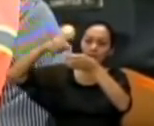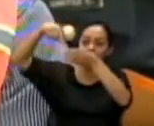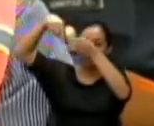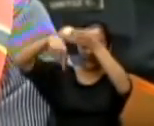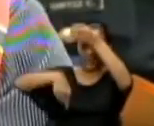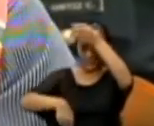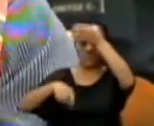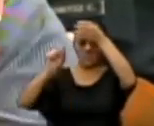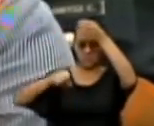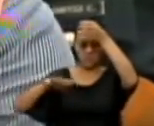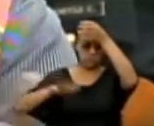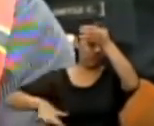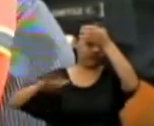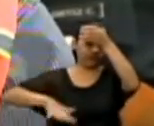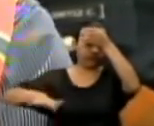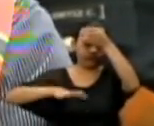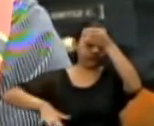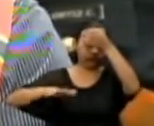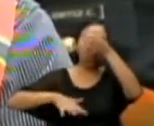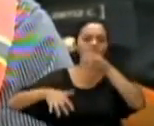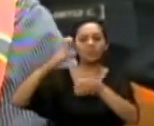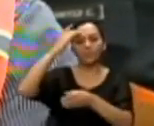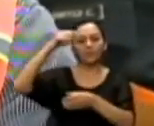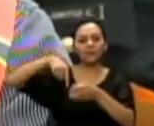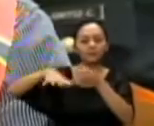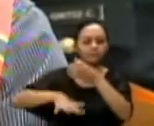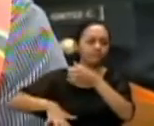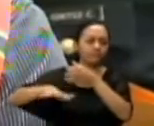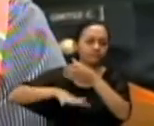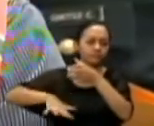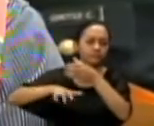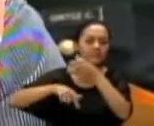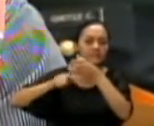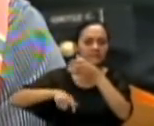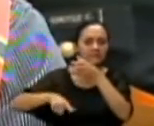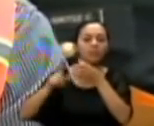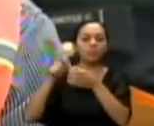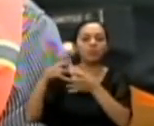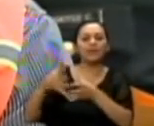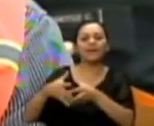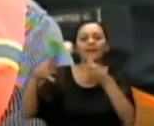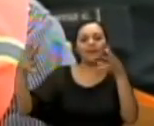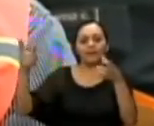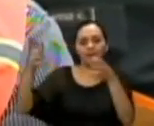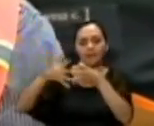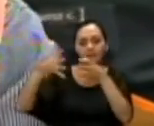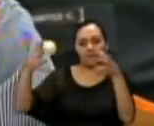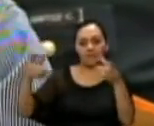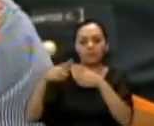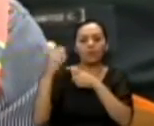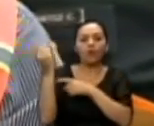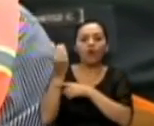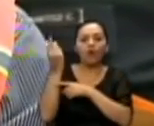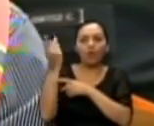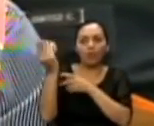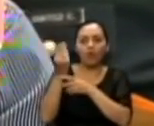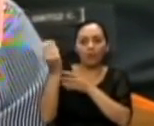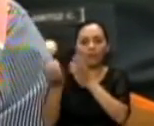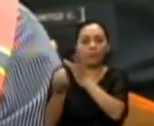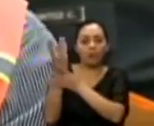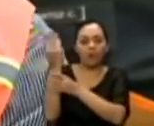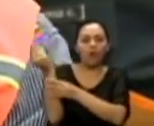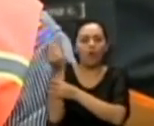pero esto obedece al movimiento de los fluidos internos el carácter que tiene el volcado un volcán relativamente joven y el